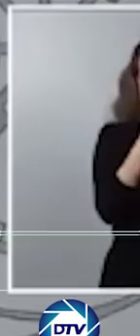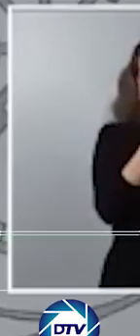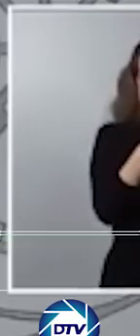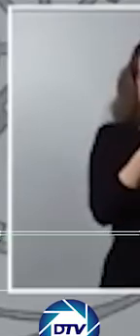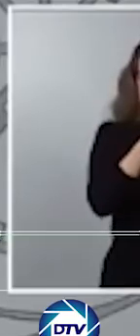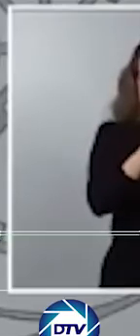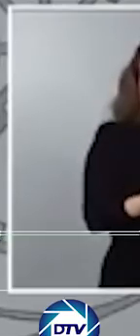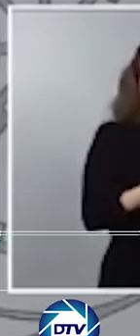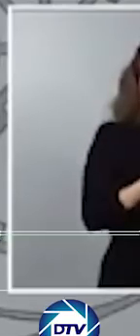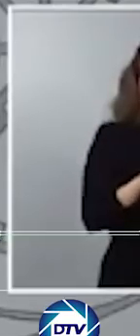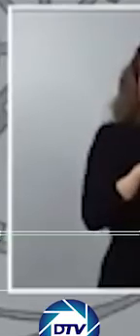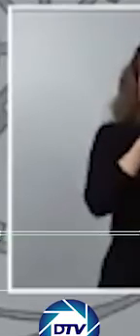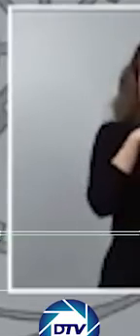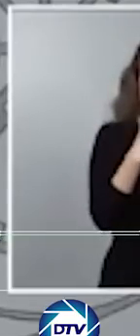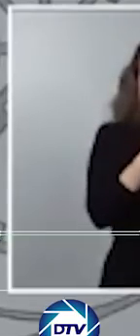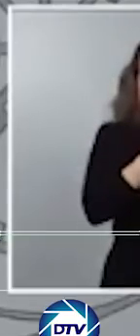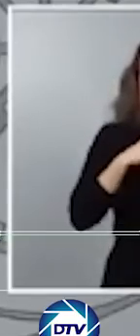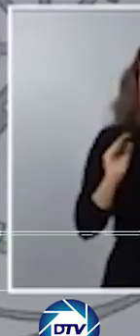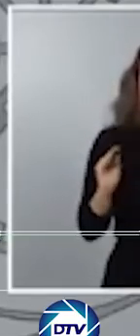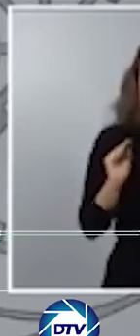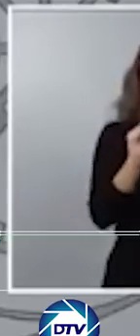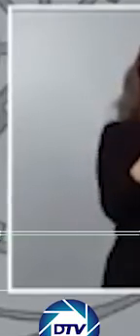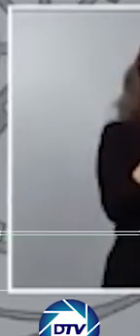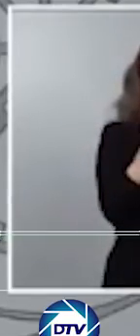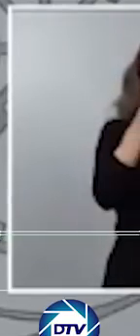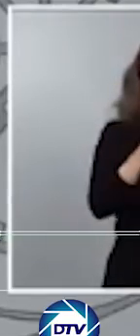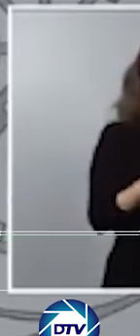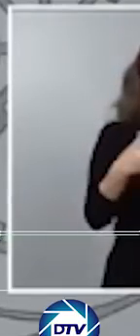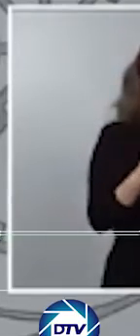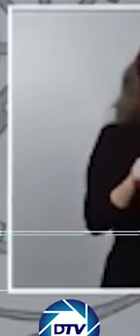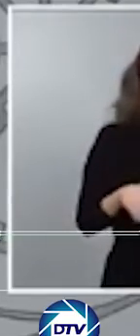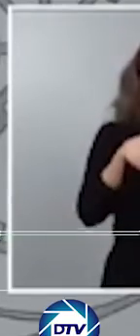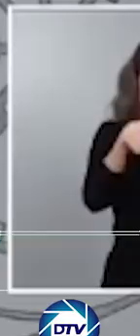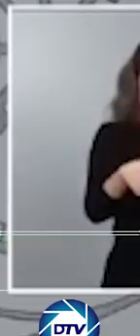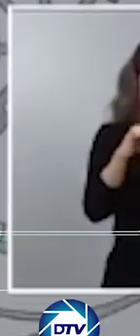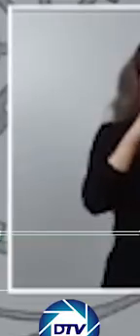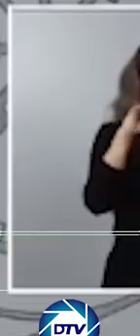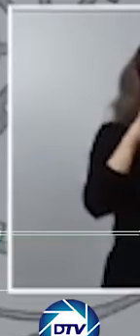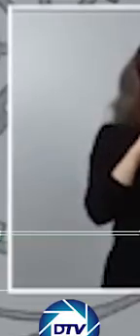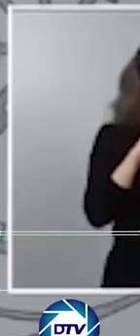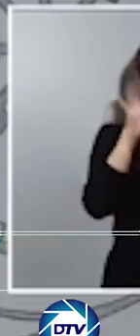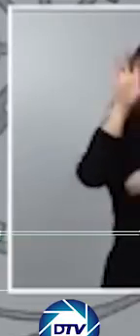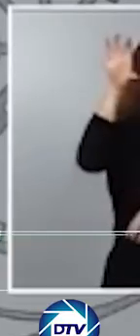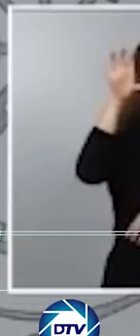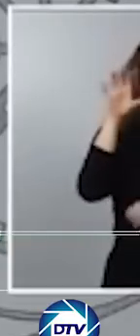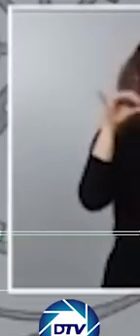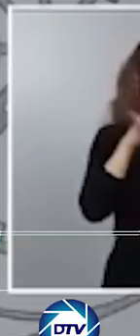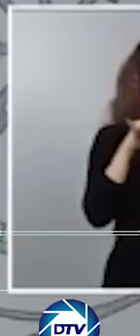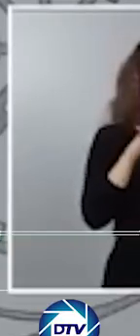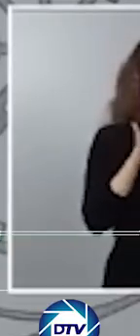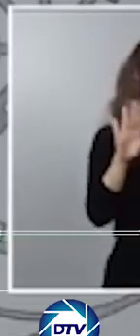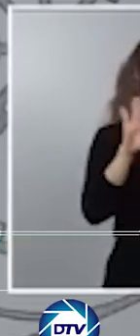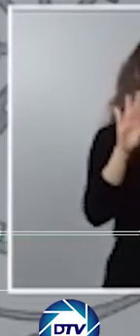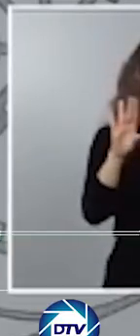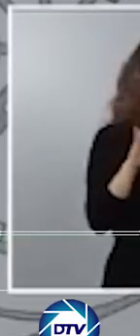otro calificativo. Me parece habitual y lamentablemente normal. O sea, estamos hablando de gente que utiliza el presupuesto público como le da la gana,